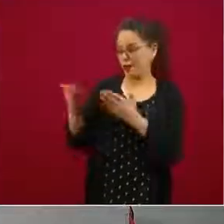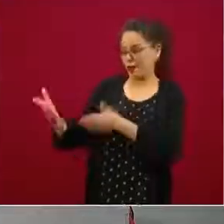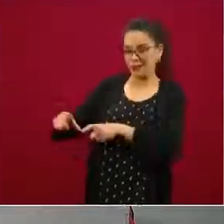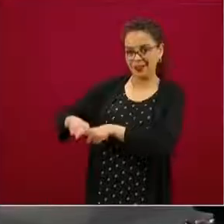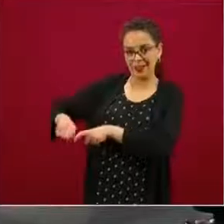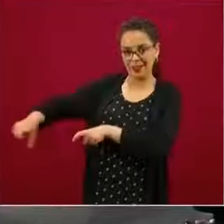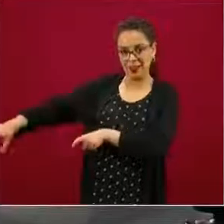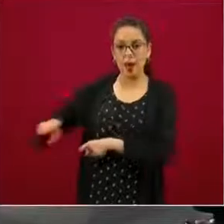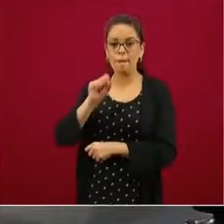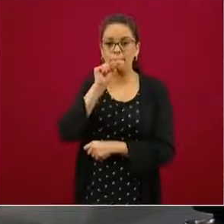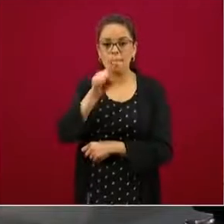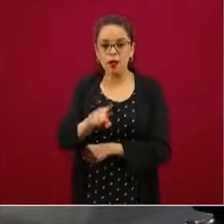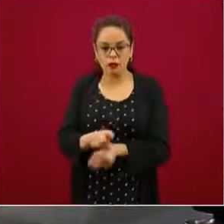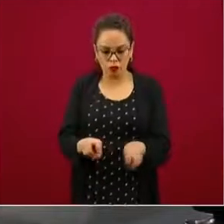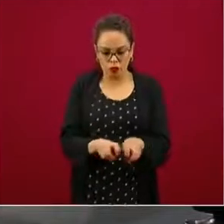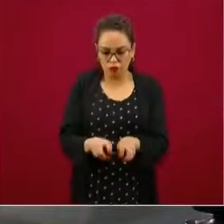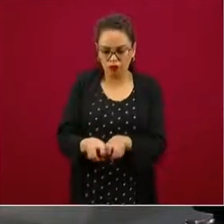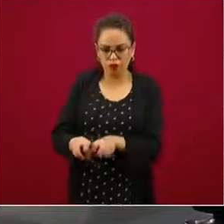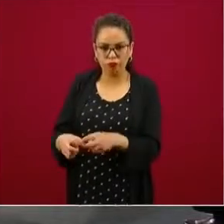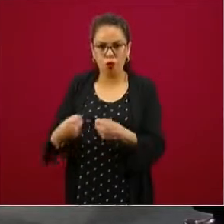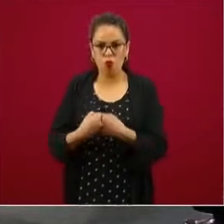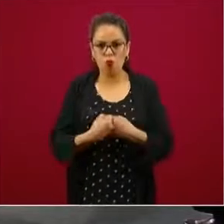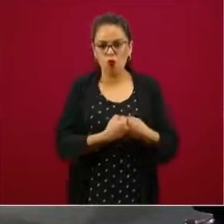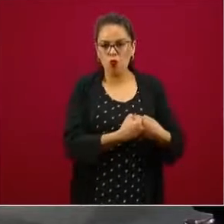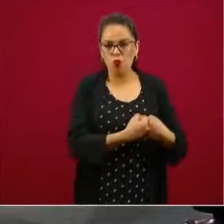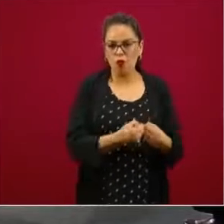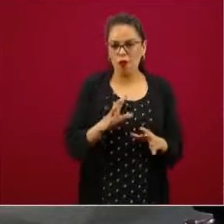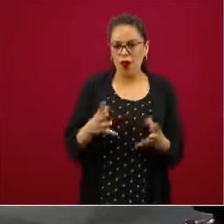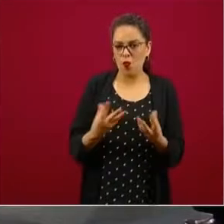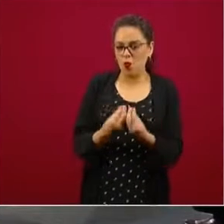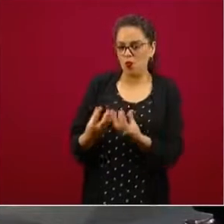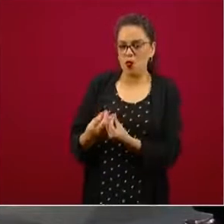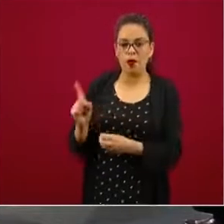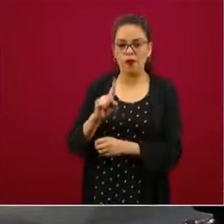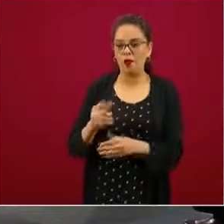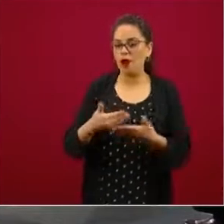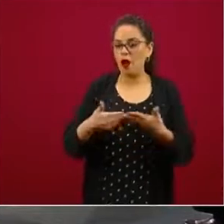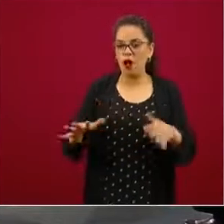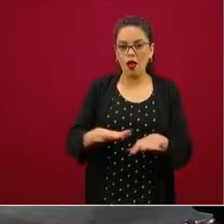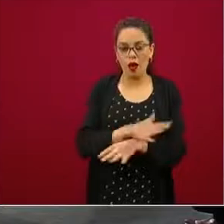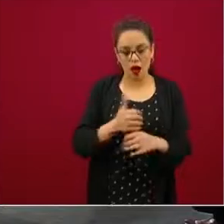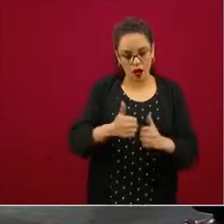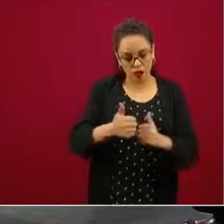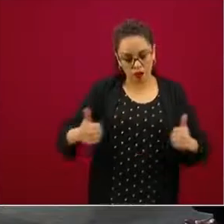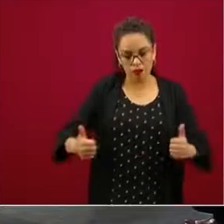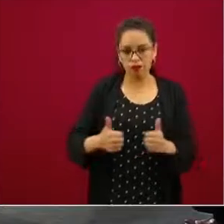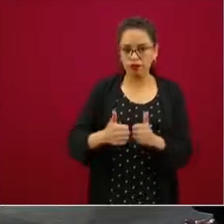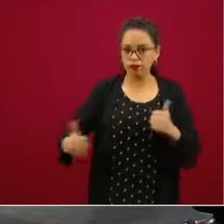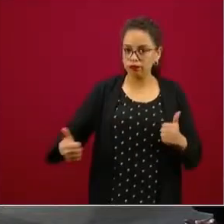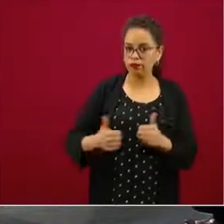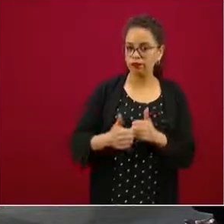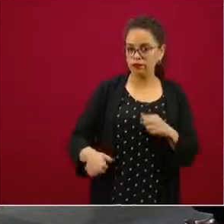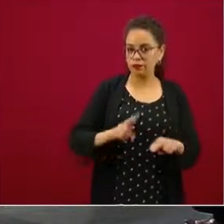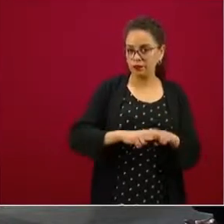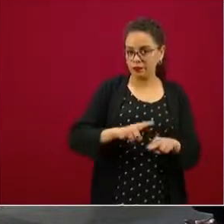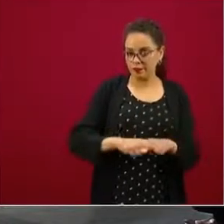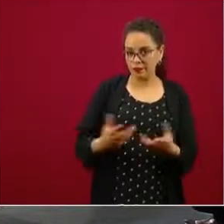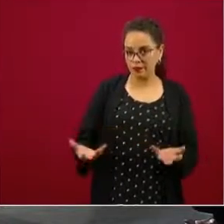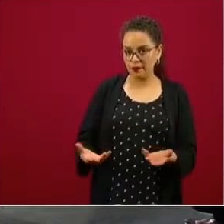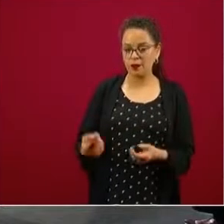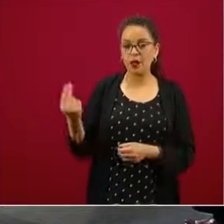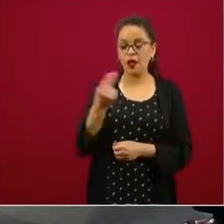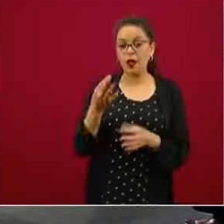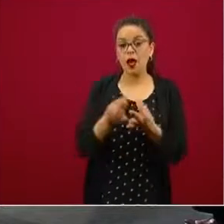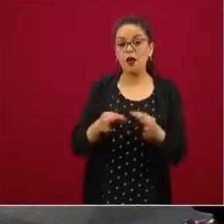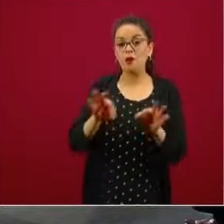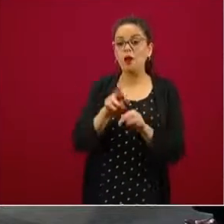todos lados. Siguiente. Esta parte, que es la que nos interesaba mucho, es el primer punto de verificación: cómo son los filtros de entrada.